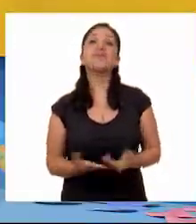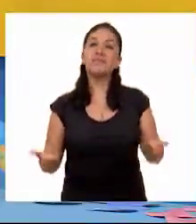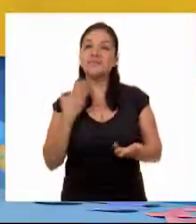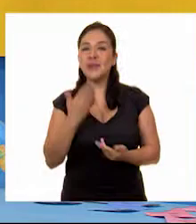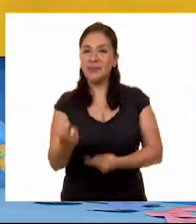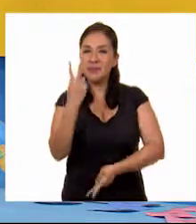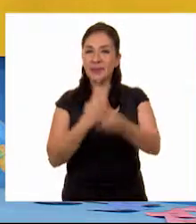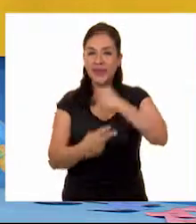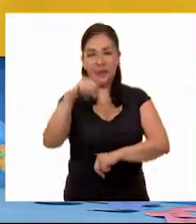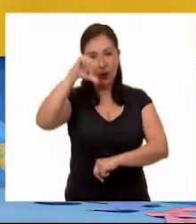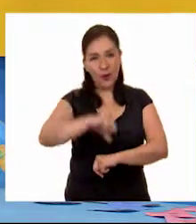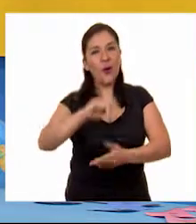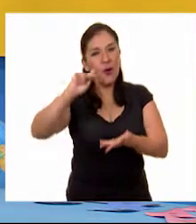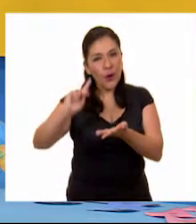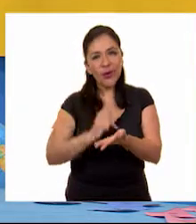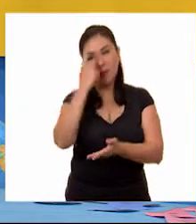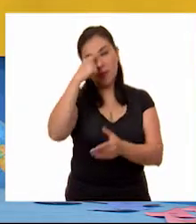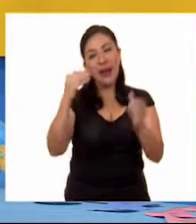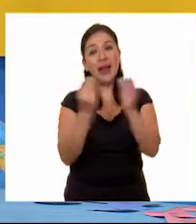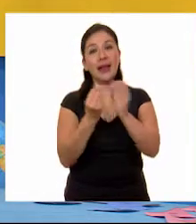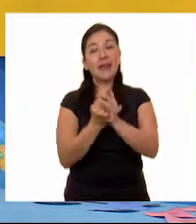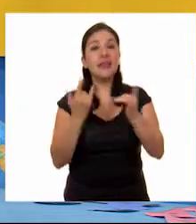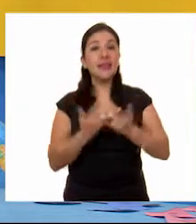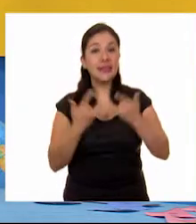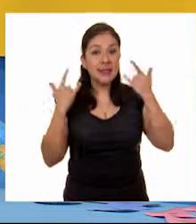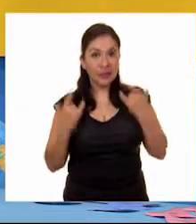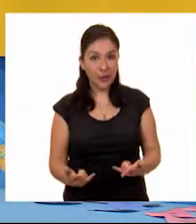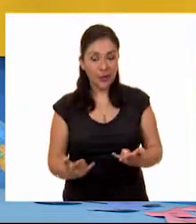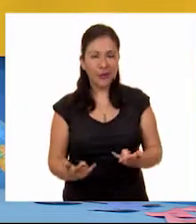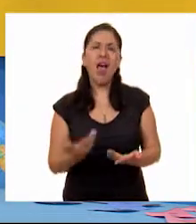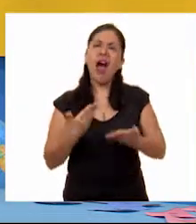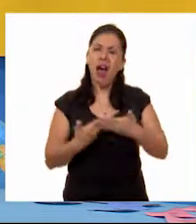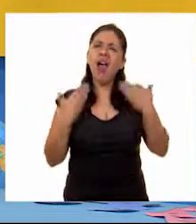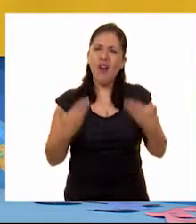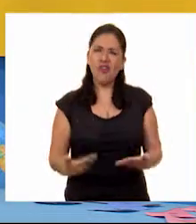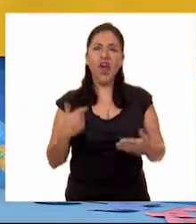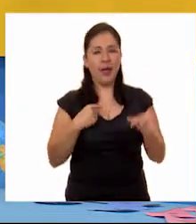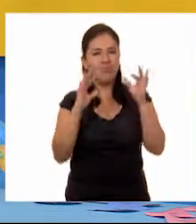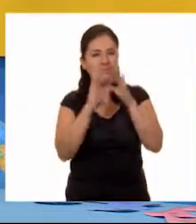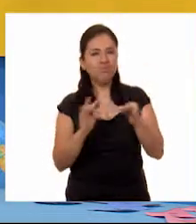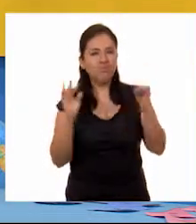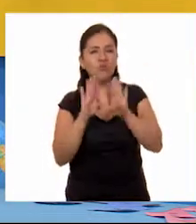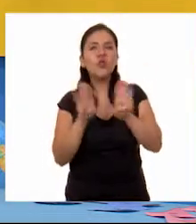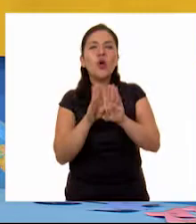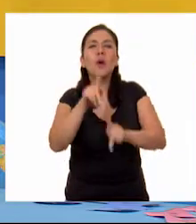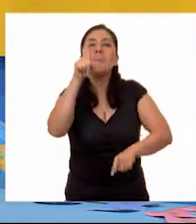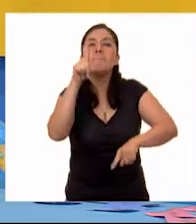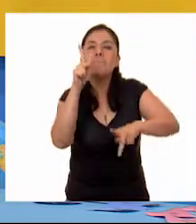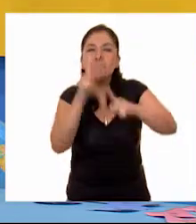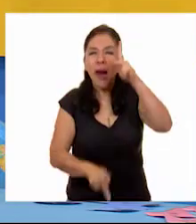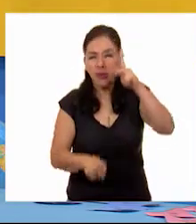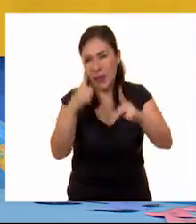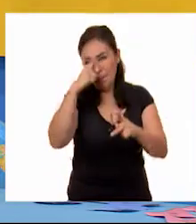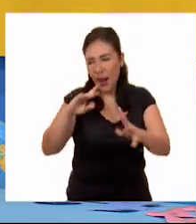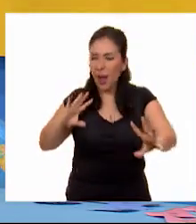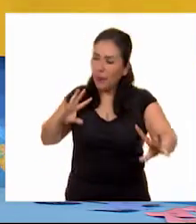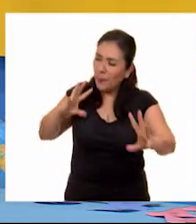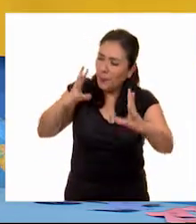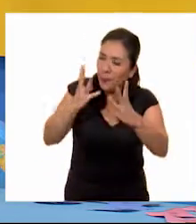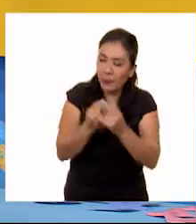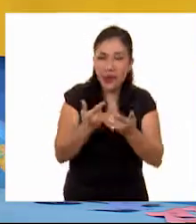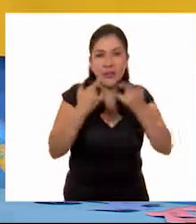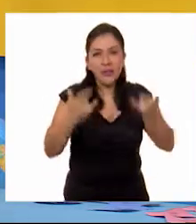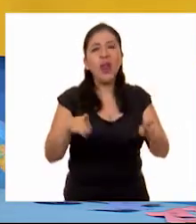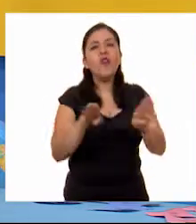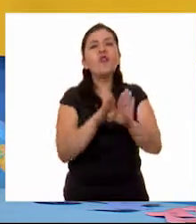Bienvenidas y bienvenidos una vez más a su clase de historia. En esta ocasión haremos una pequeña pausa en nuestro recorrido histórico para